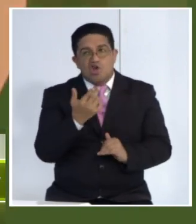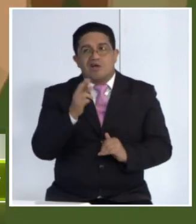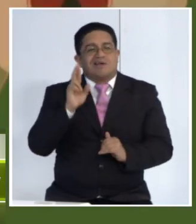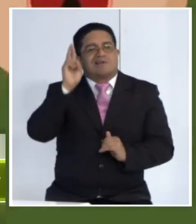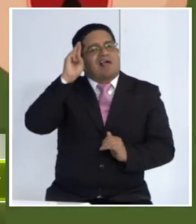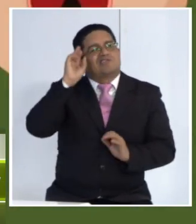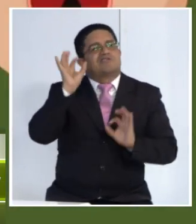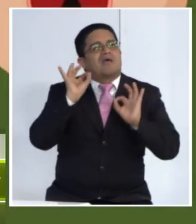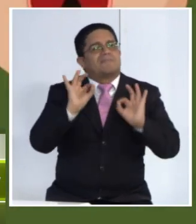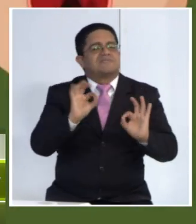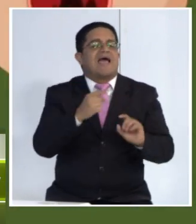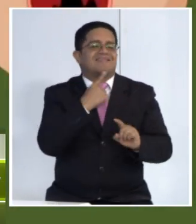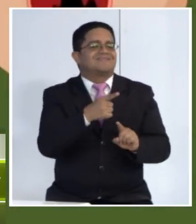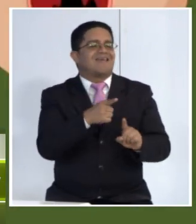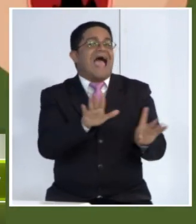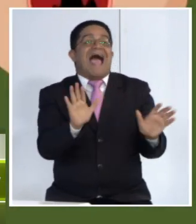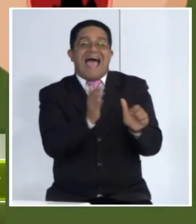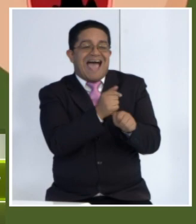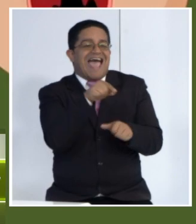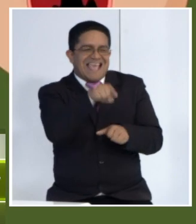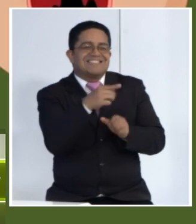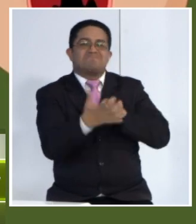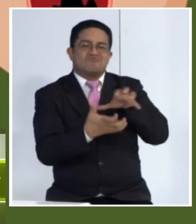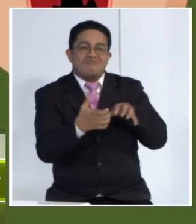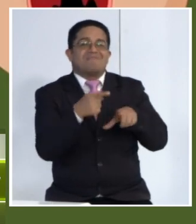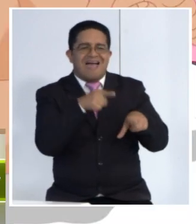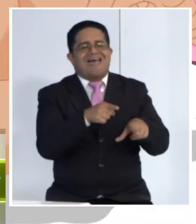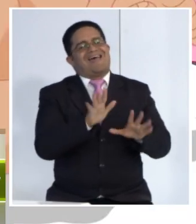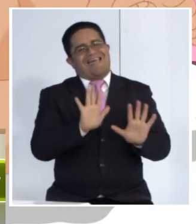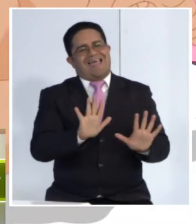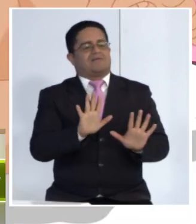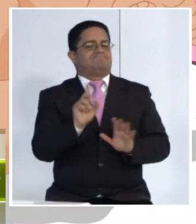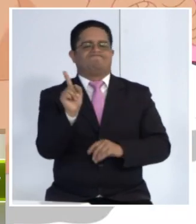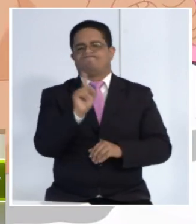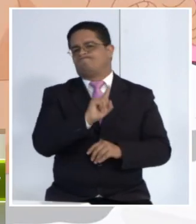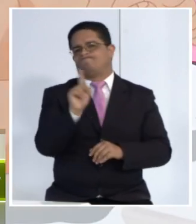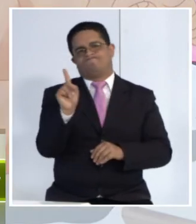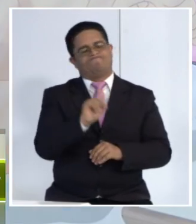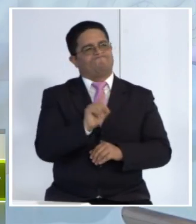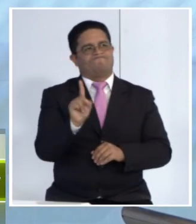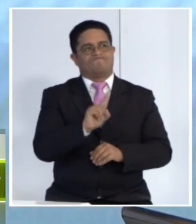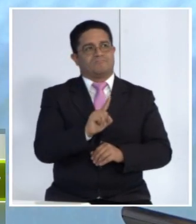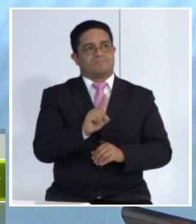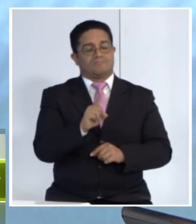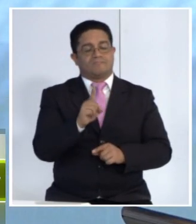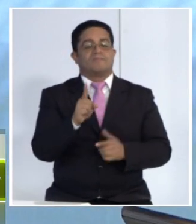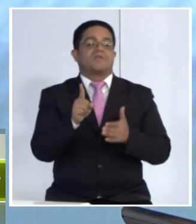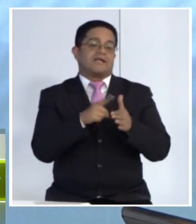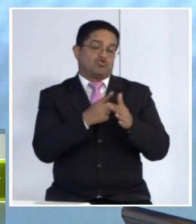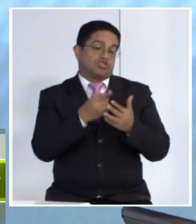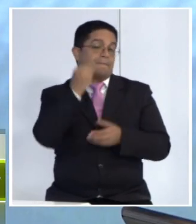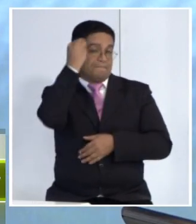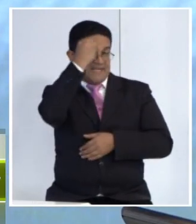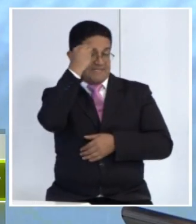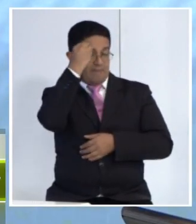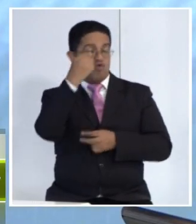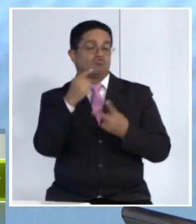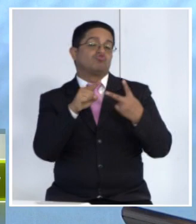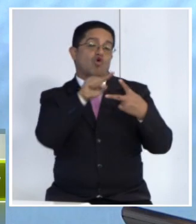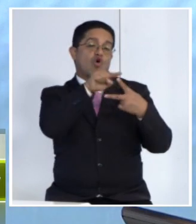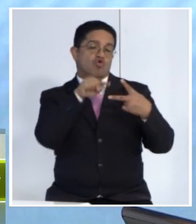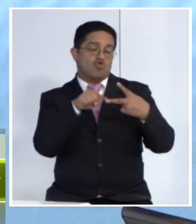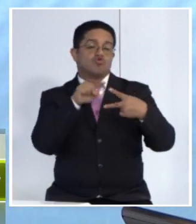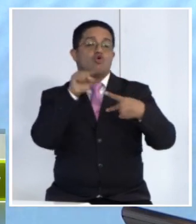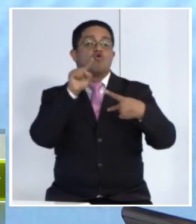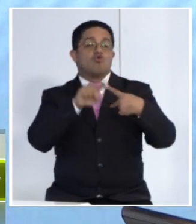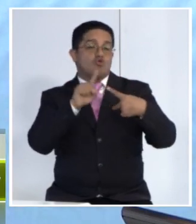el problema se produce a través de esta causa. Claro. Se habla de dos factores, un